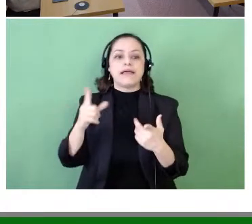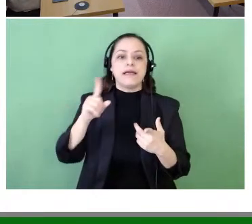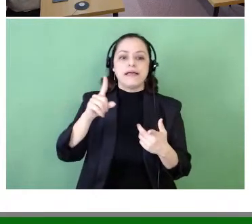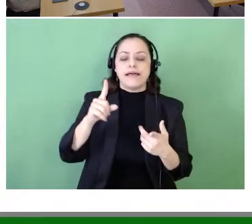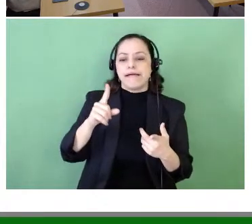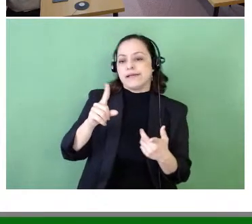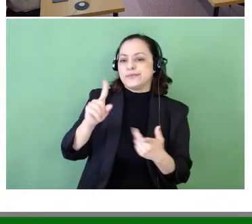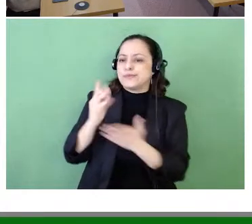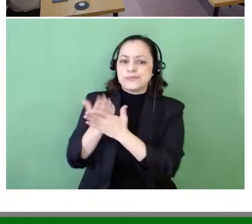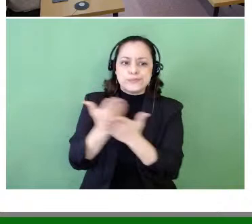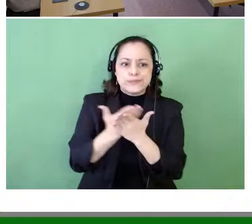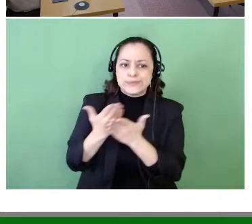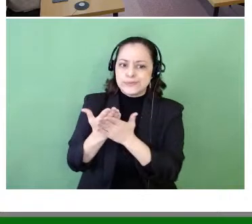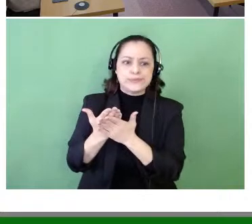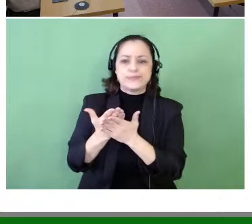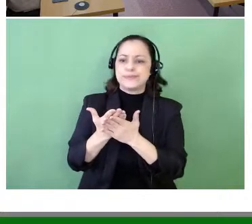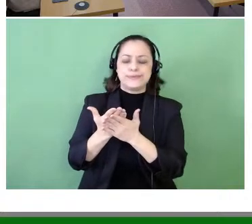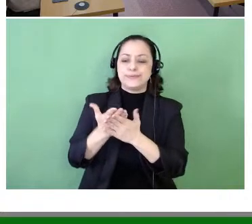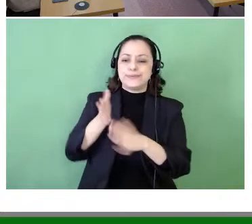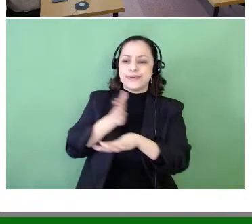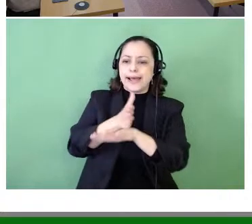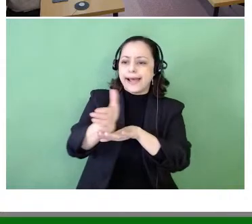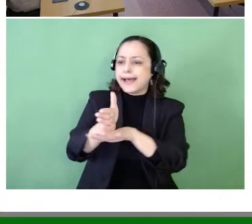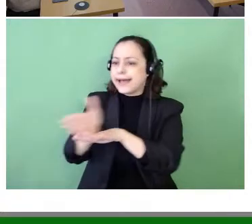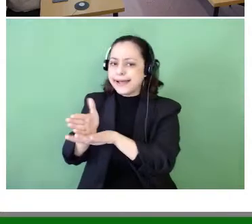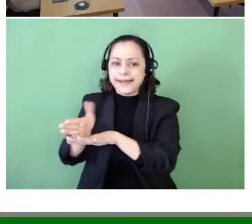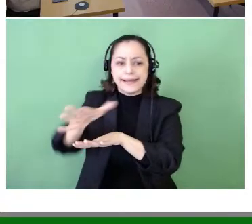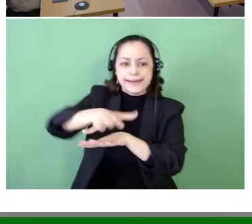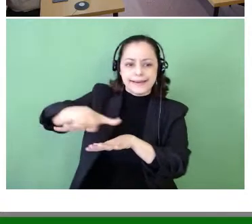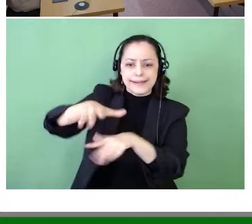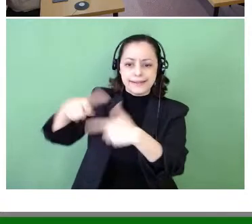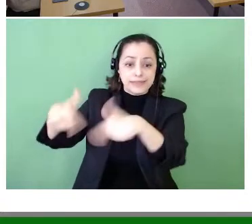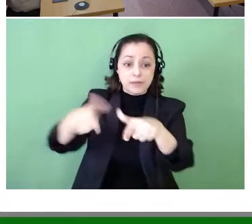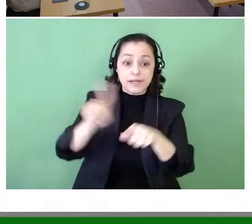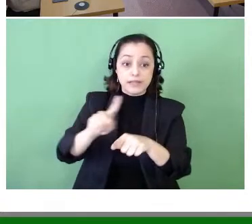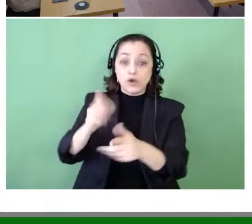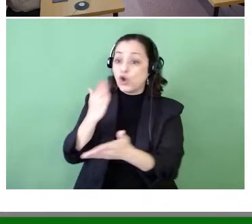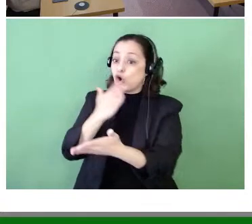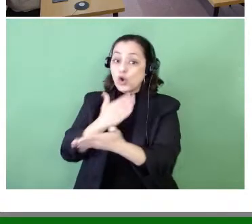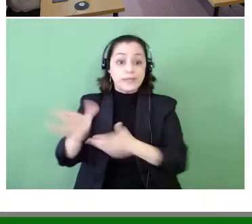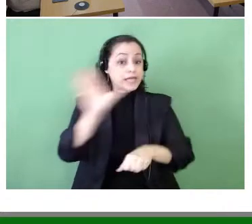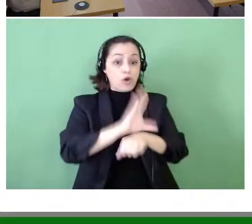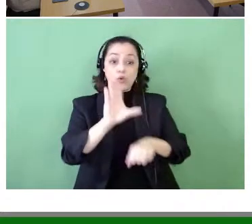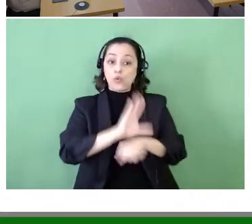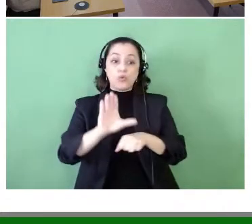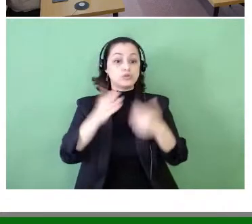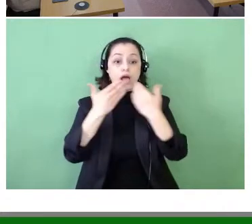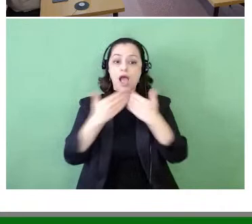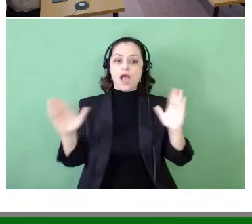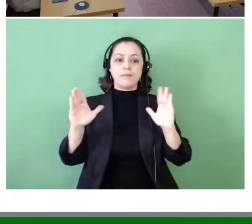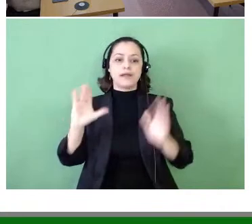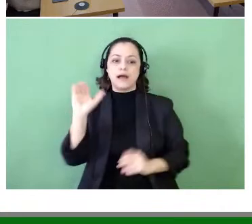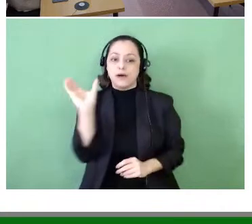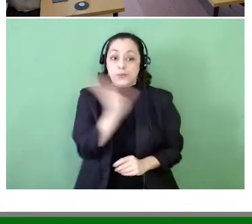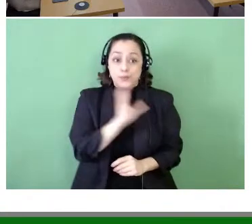y empezaron ya con los cursos listos para empezar y abrir.